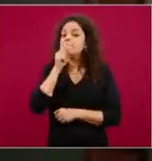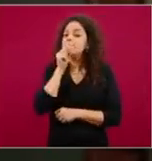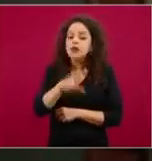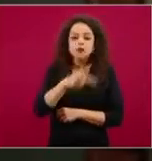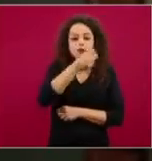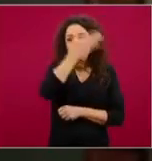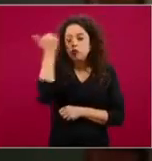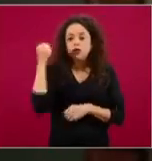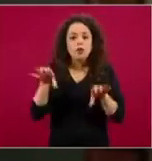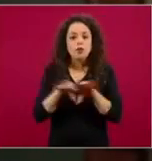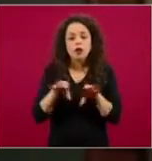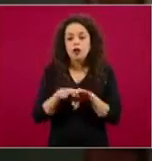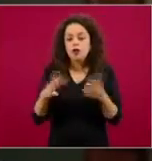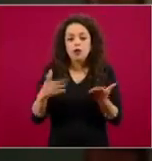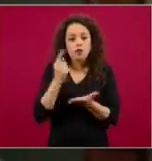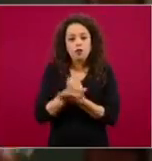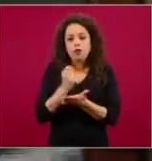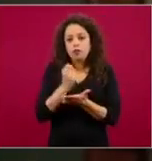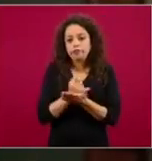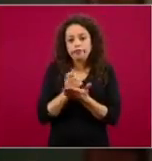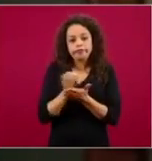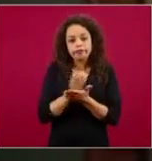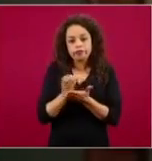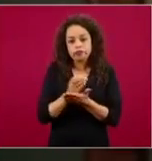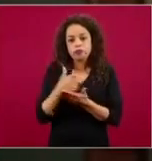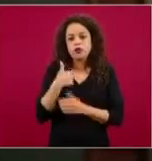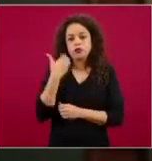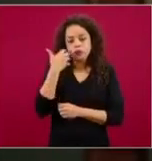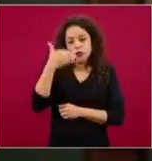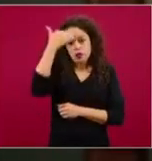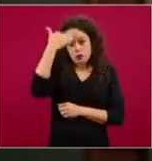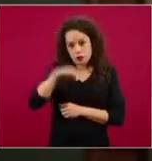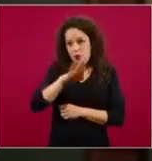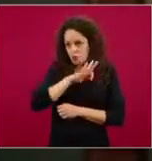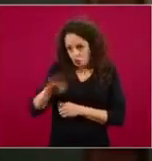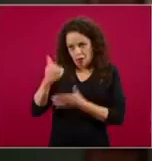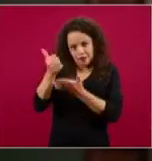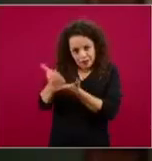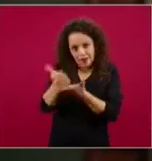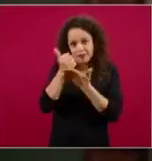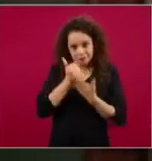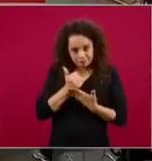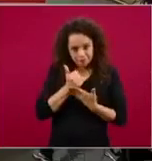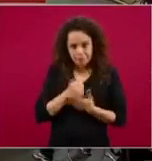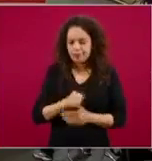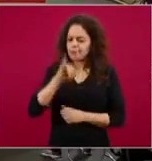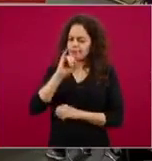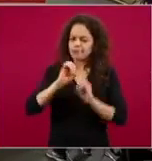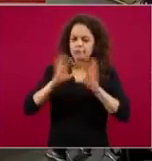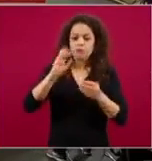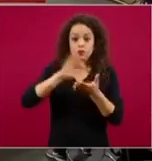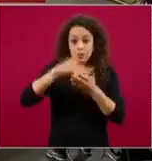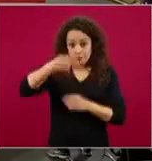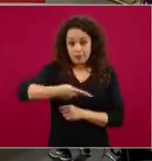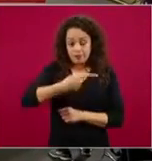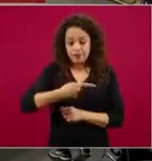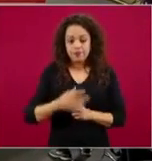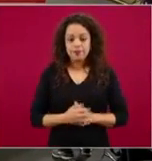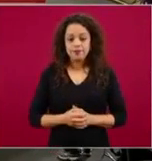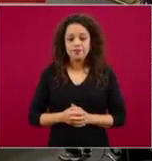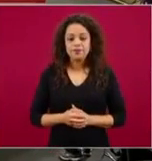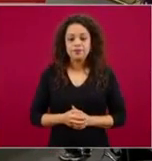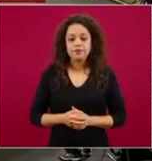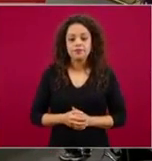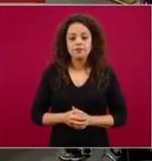localmente. Y pues quisiera ver si los pueden apoyar. Con mucho gusto, gracias por la pregunta. Si es tan amable de ponernos el